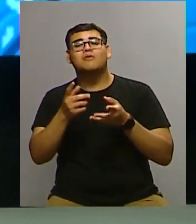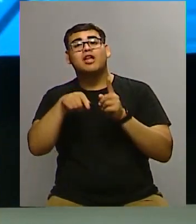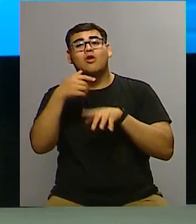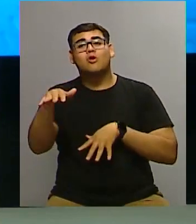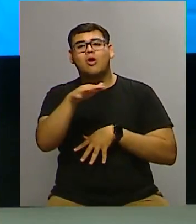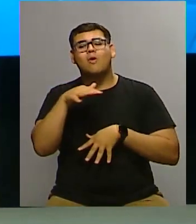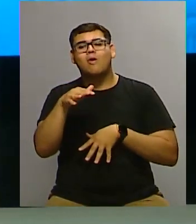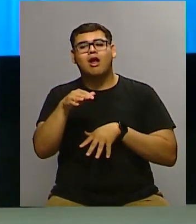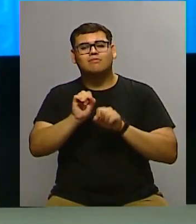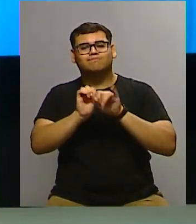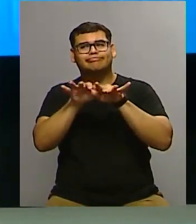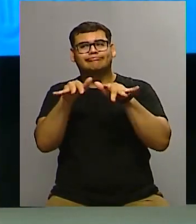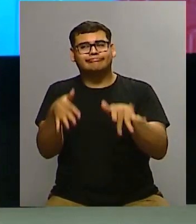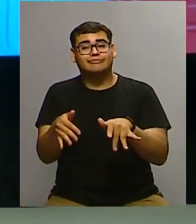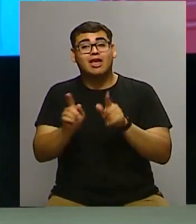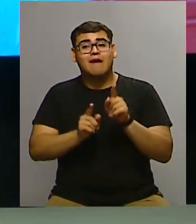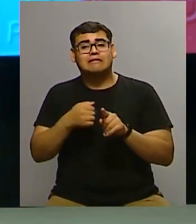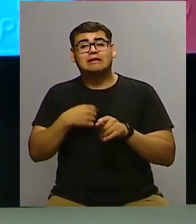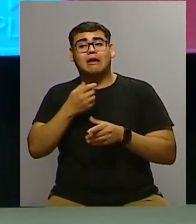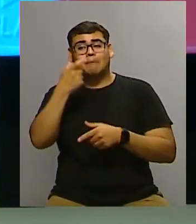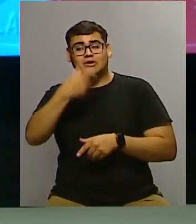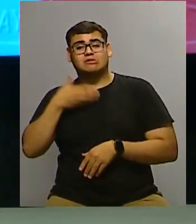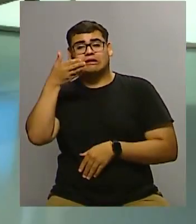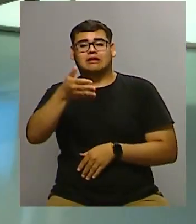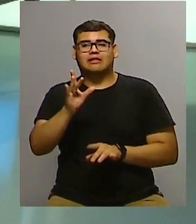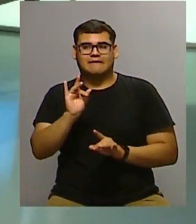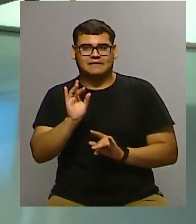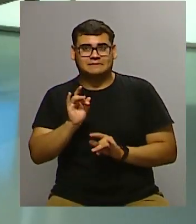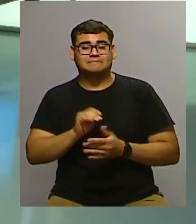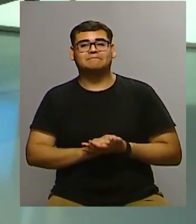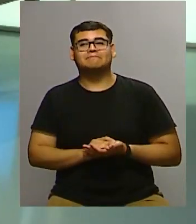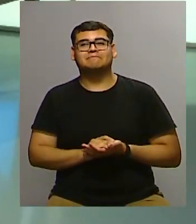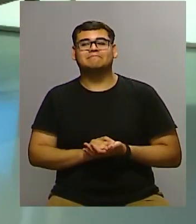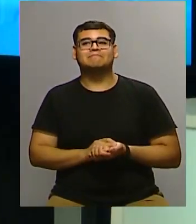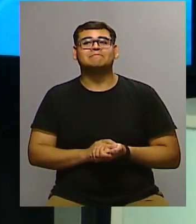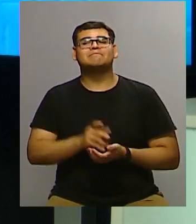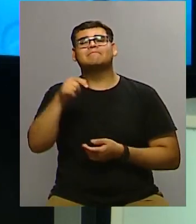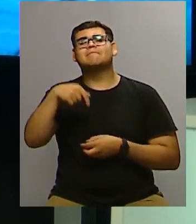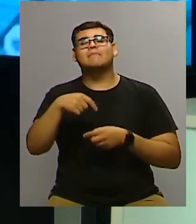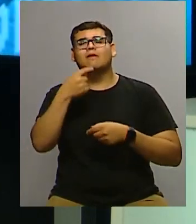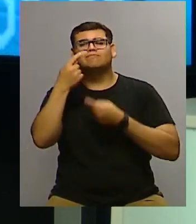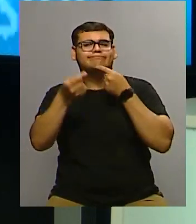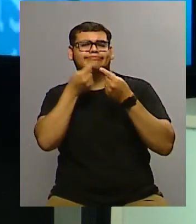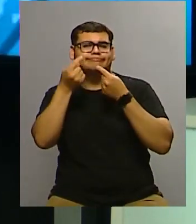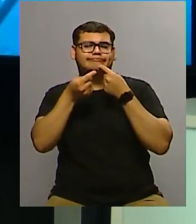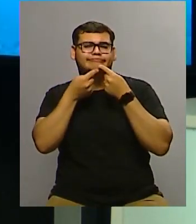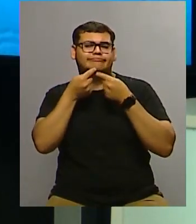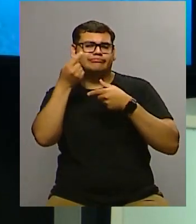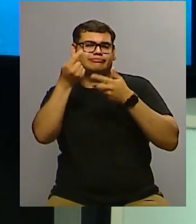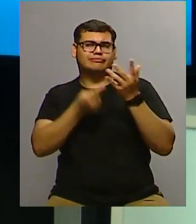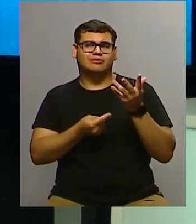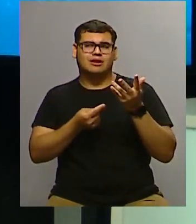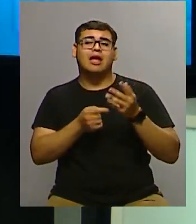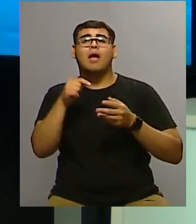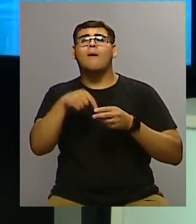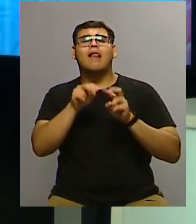que personalmente a veces es muy difícil, así que un gusto. Bueno, un placer para nosotros. Dijimos que íbamos a preguntarte varias cosas. Lo primero que vamos a hacer, nos vamos a meter